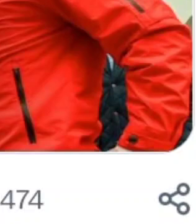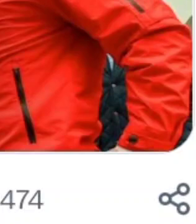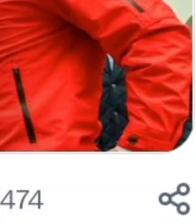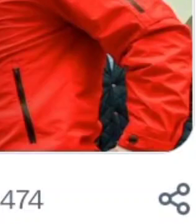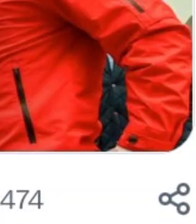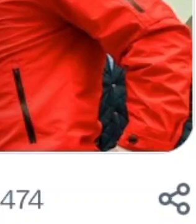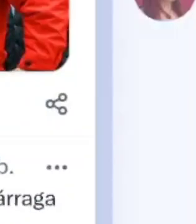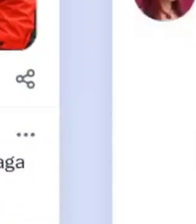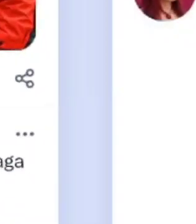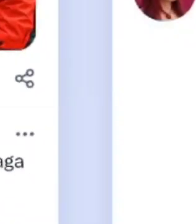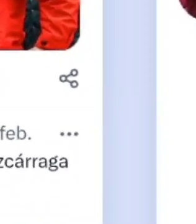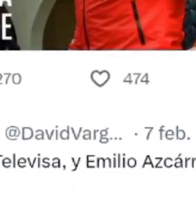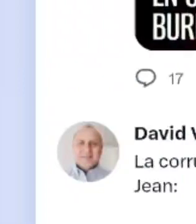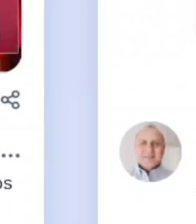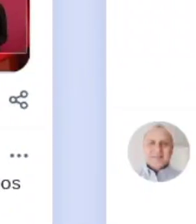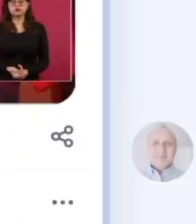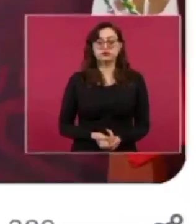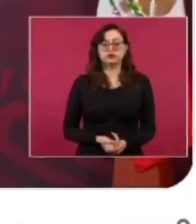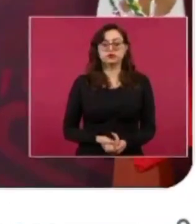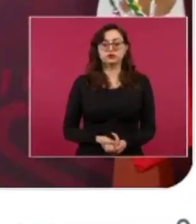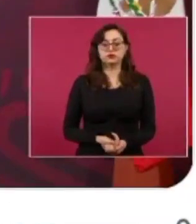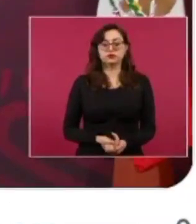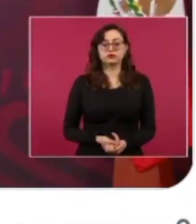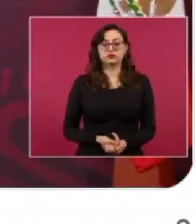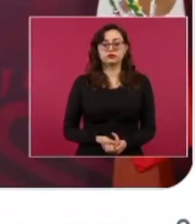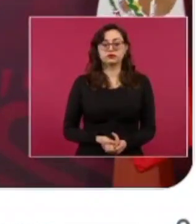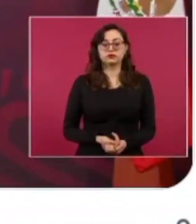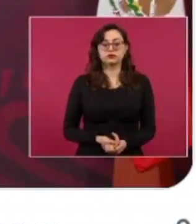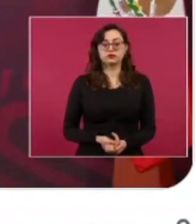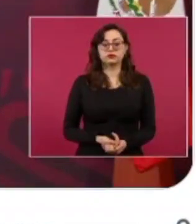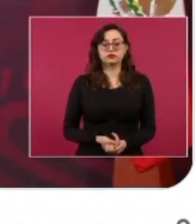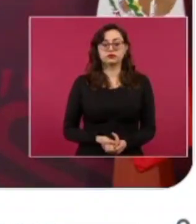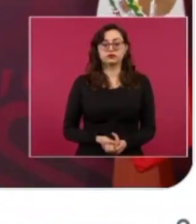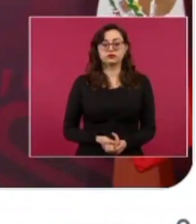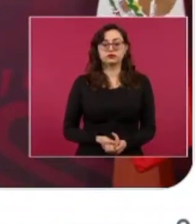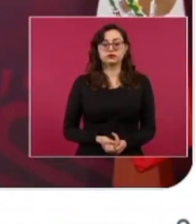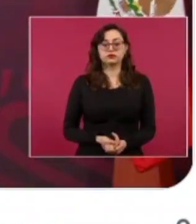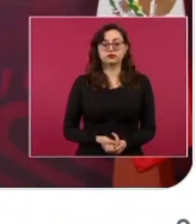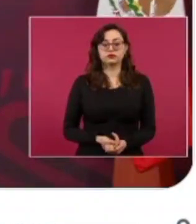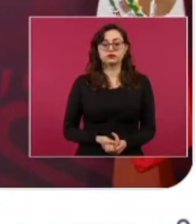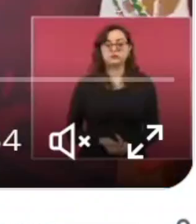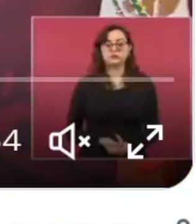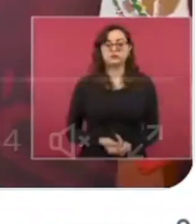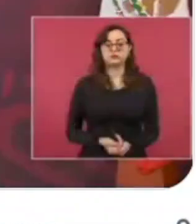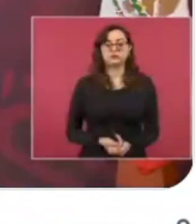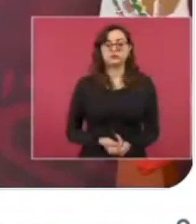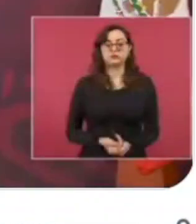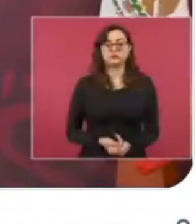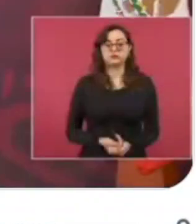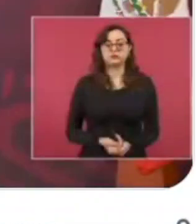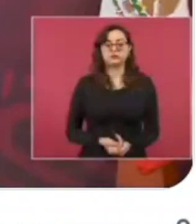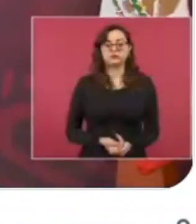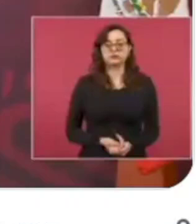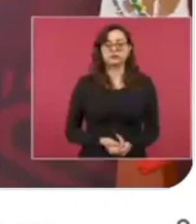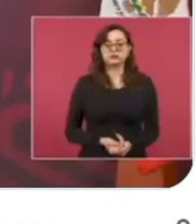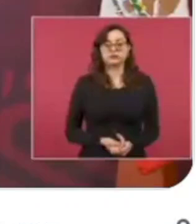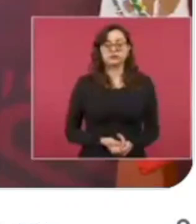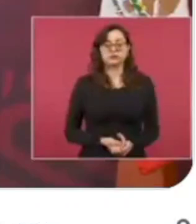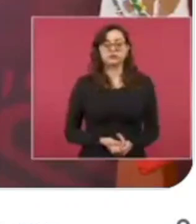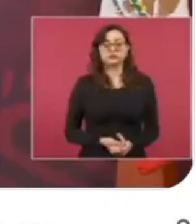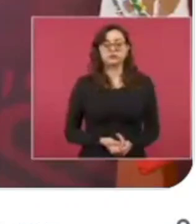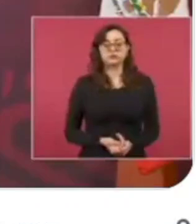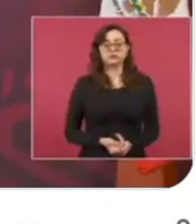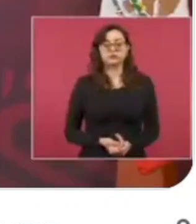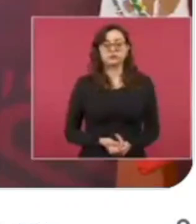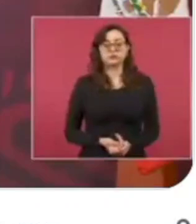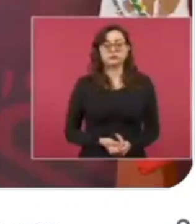audio. Alito le dio a Bauer y a Televisa millones en cash para burlar al INE. Una vergüenza. Una vergüenza,